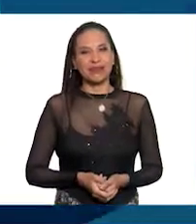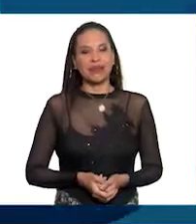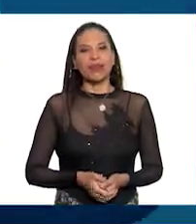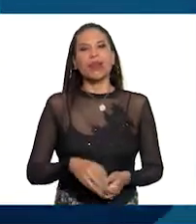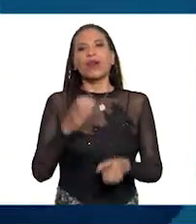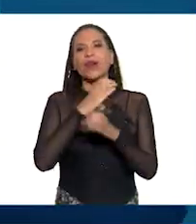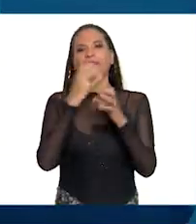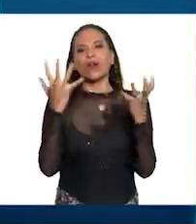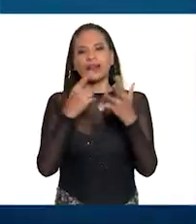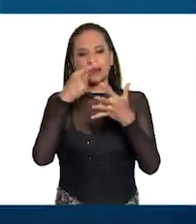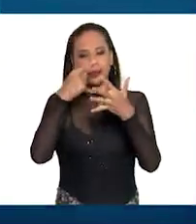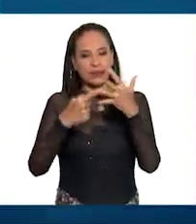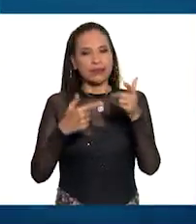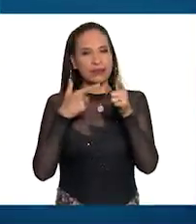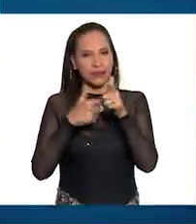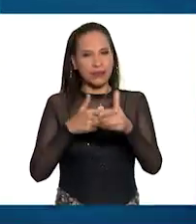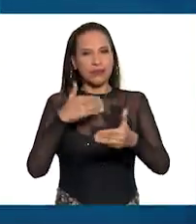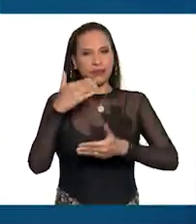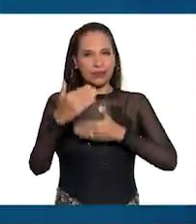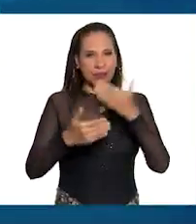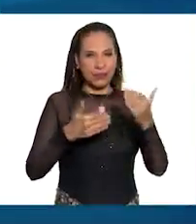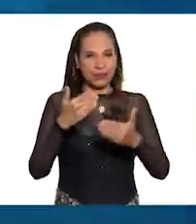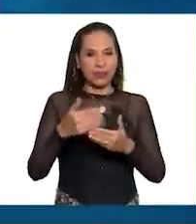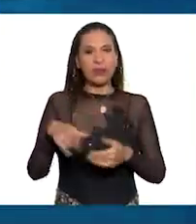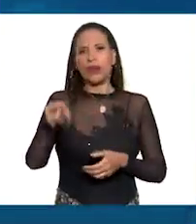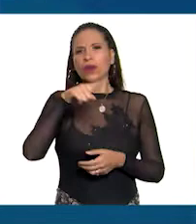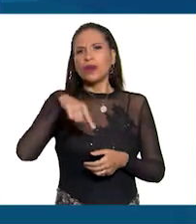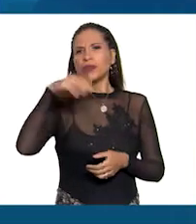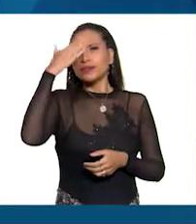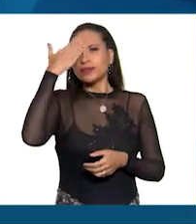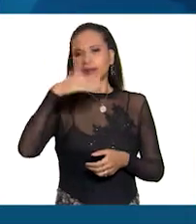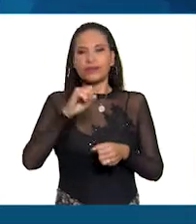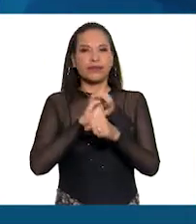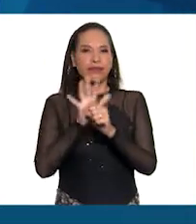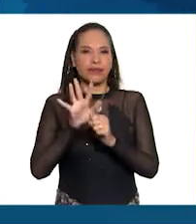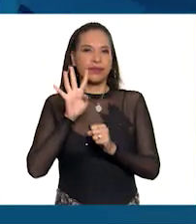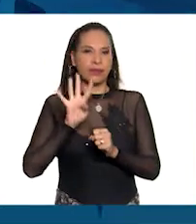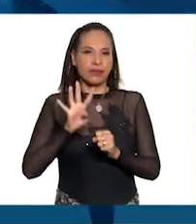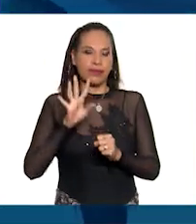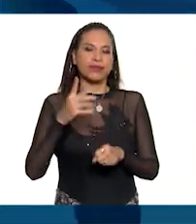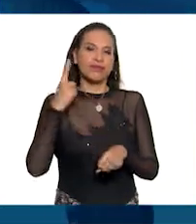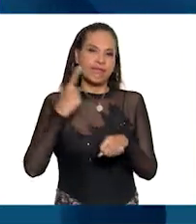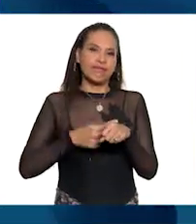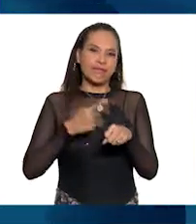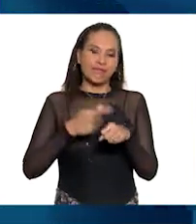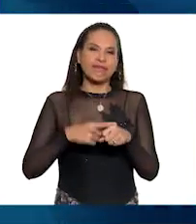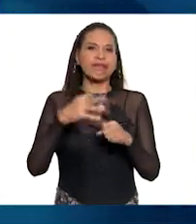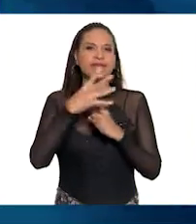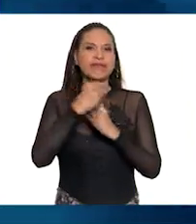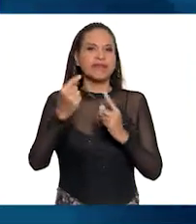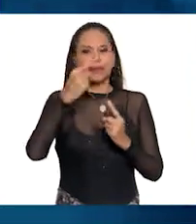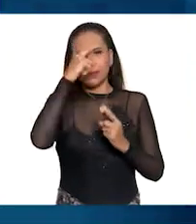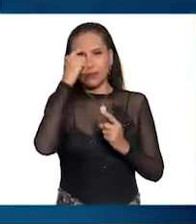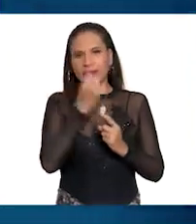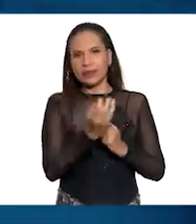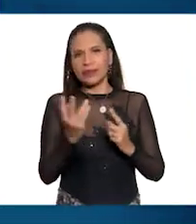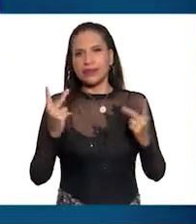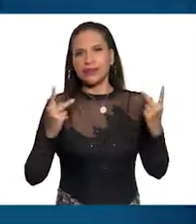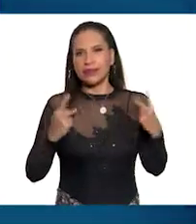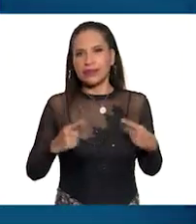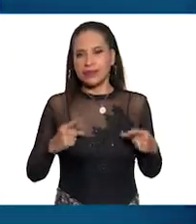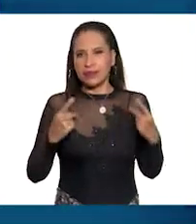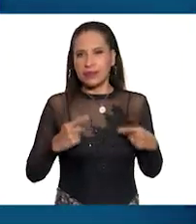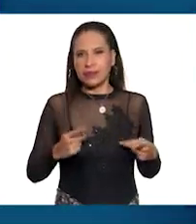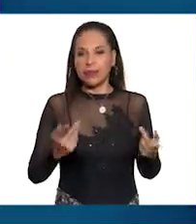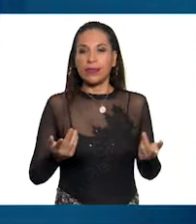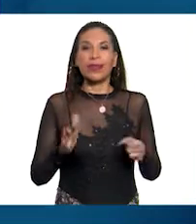Buenas prácticas para seguir adelante. Como todos sabemos, la COVID-19 es una enfermedad que se contagia muy fácilmente entre las